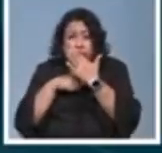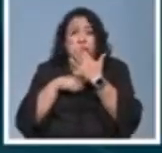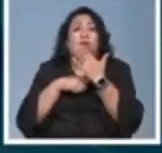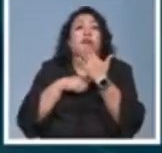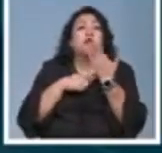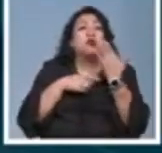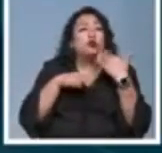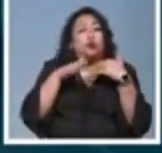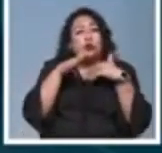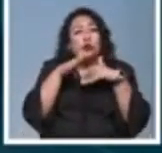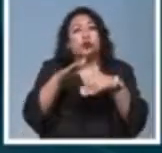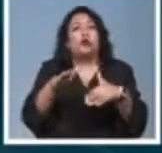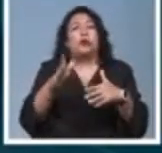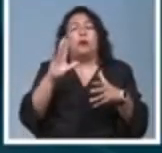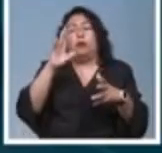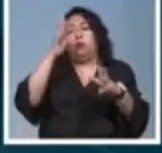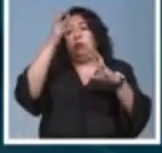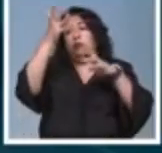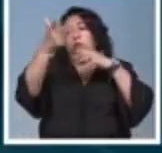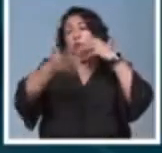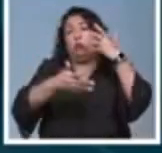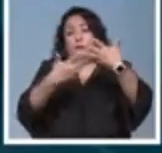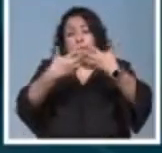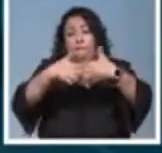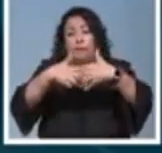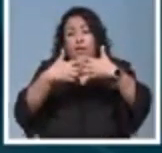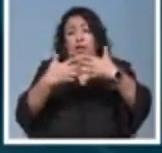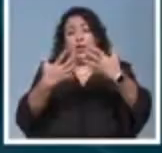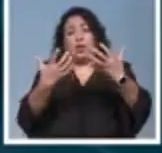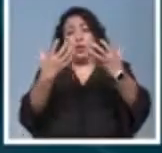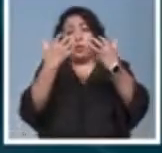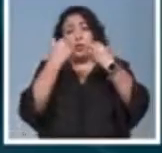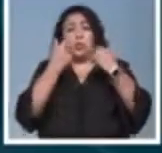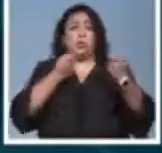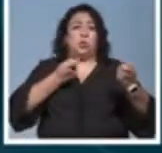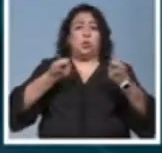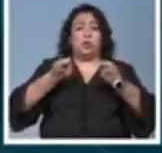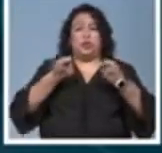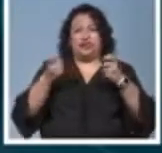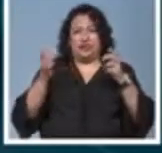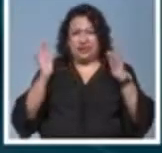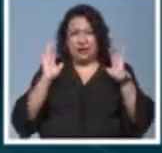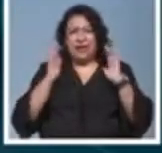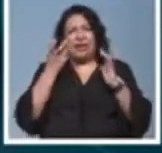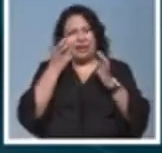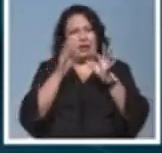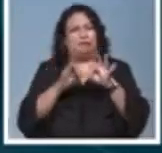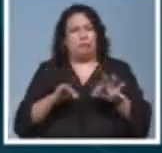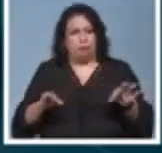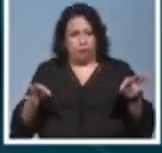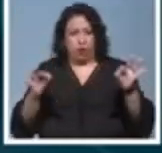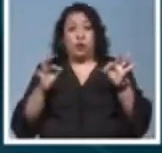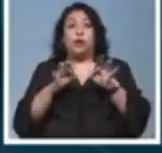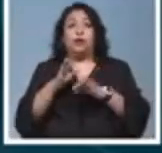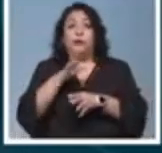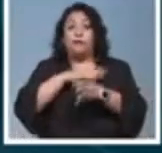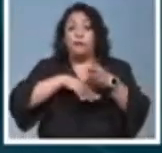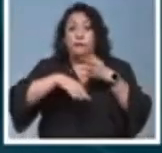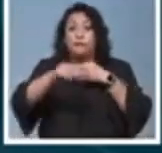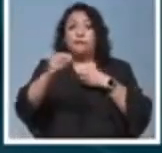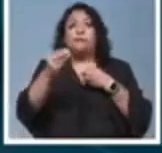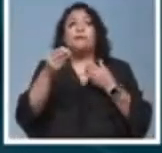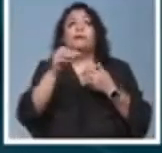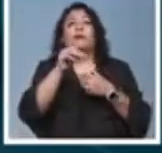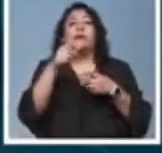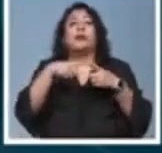transmitir sobre el apocalipsis y que las máquinas nos van a dominar, ¿no? Creo que es muy importante que devolvamos la